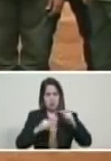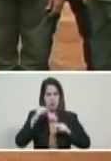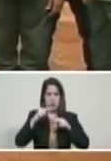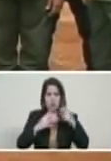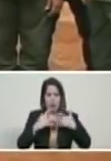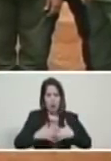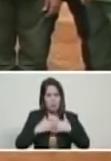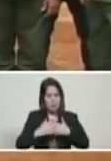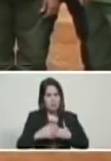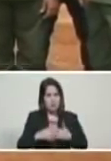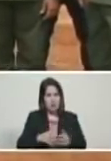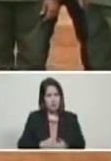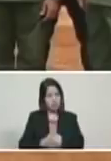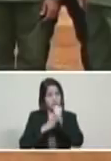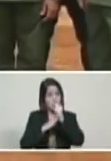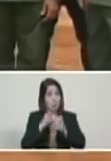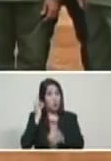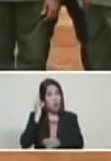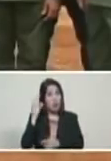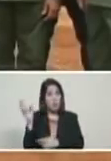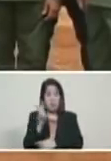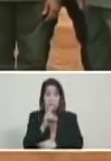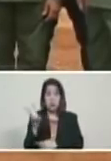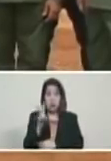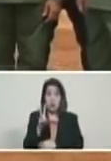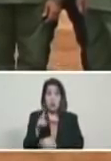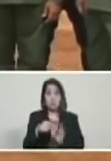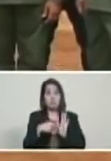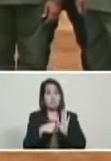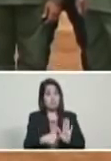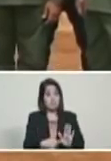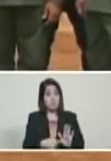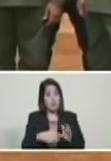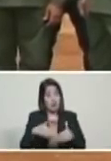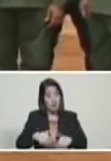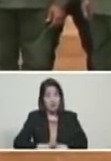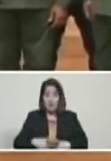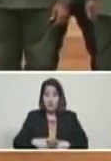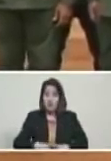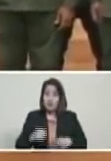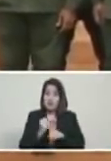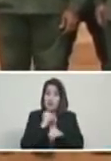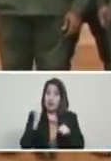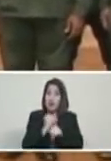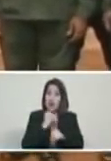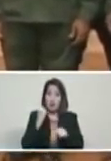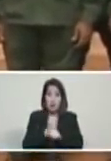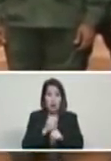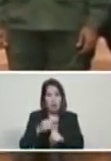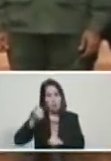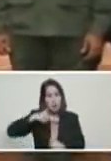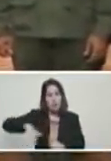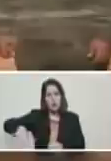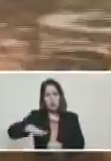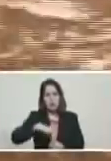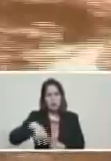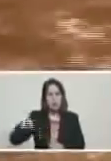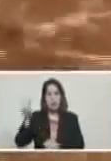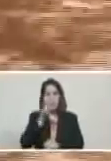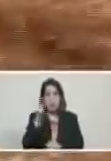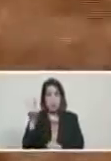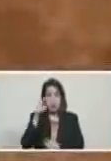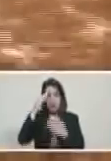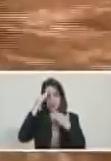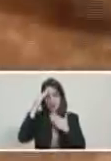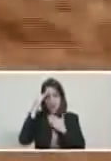esta construcción, esta mujer venezolana, mujer que lucha y trabaja por su pueblo, por el pueblo de Venezuela. Adriana, un